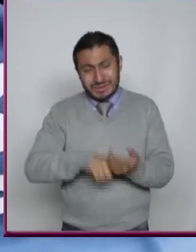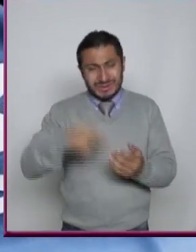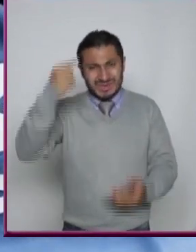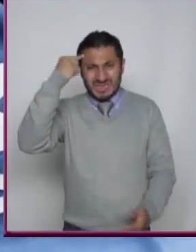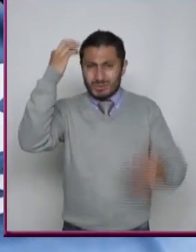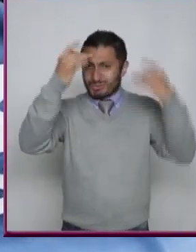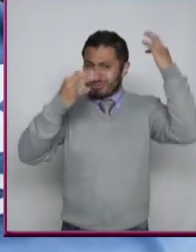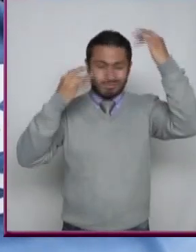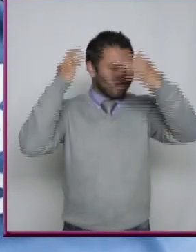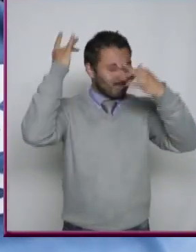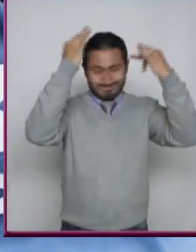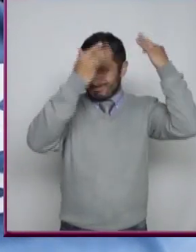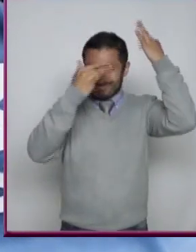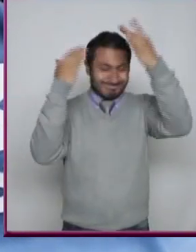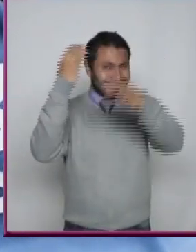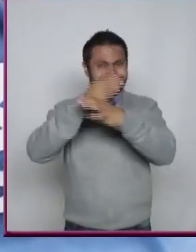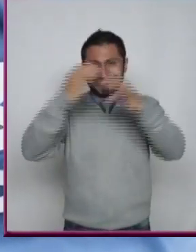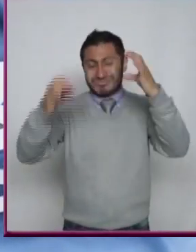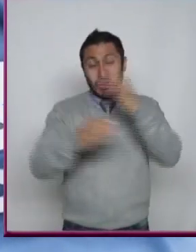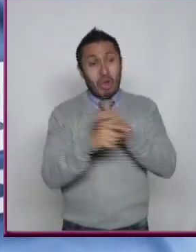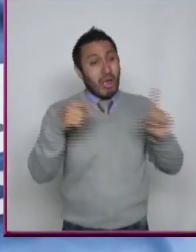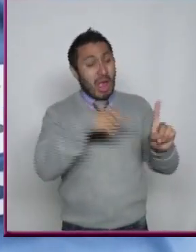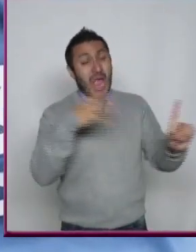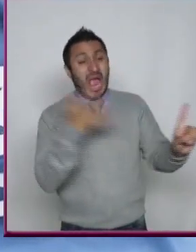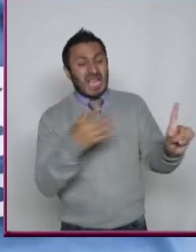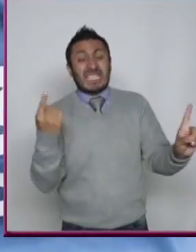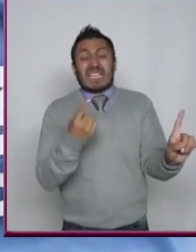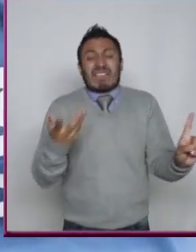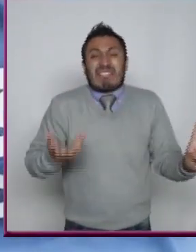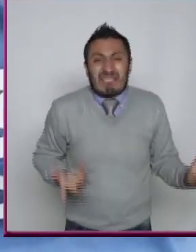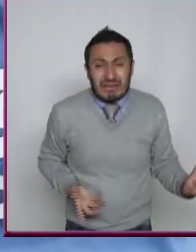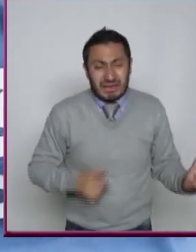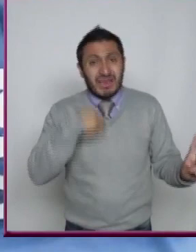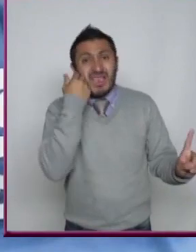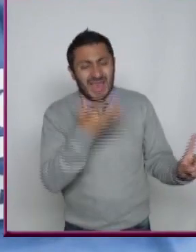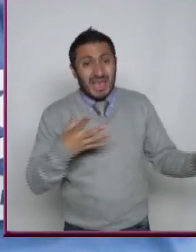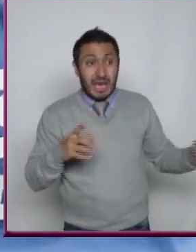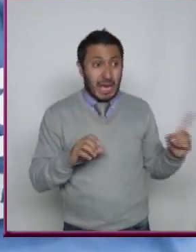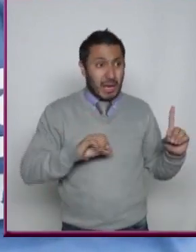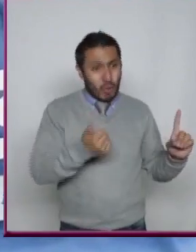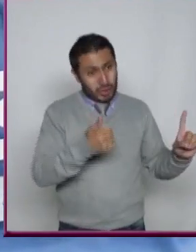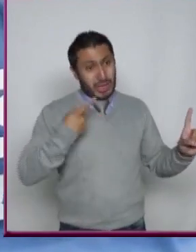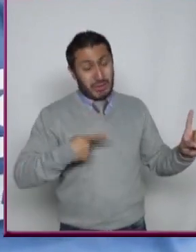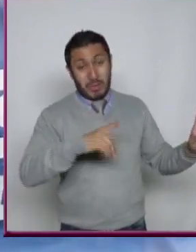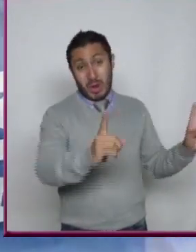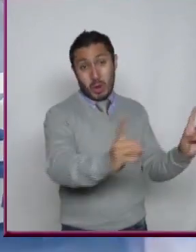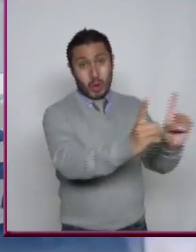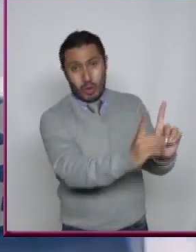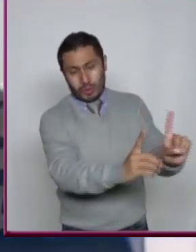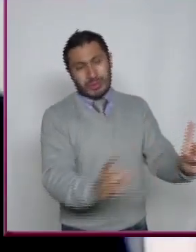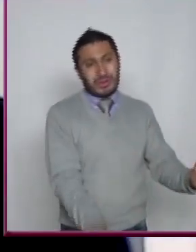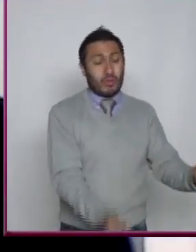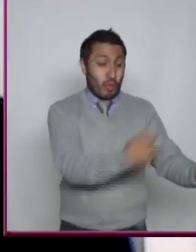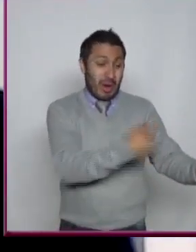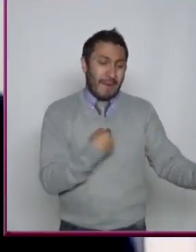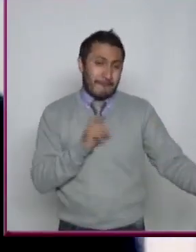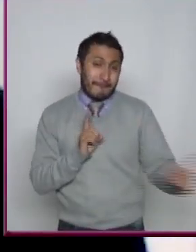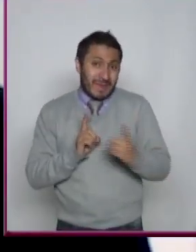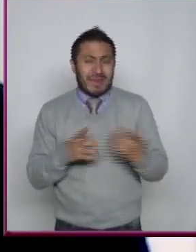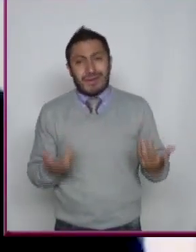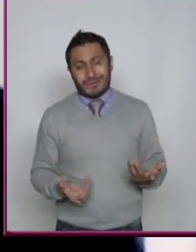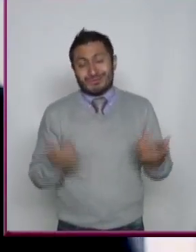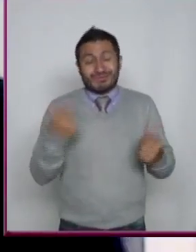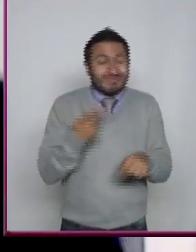en la cabeza de lo que está haciendo, lo que no está haciendo, de si quiere más a otra persona, de si no nos quiere, etc. Y esos celos nos